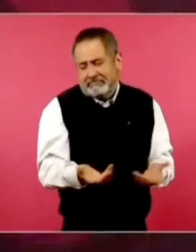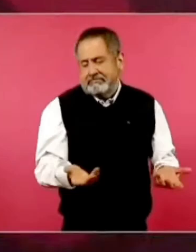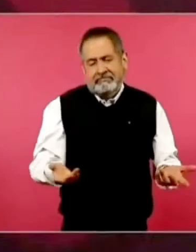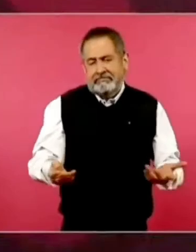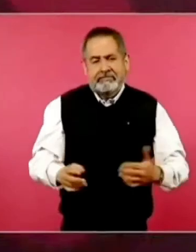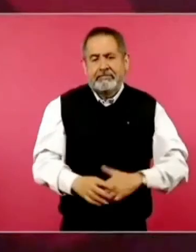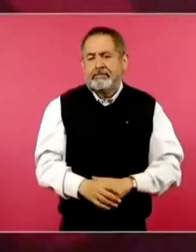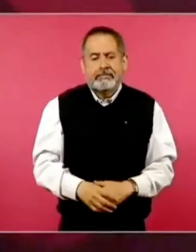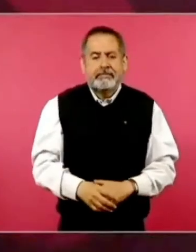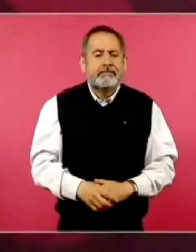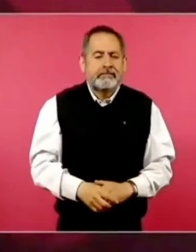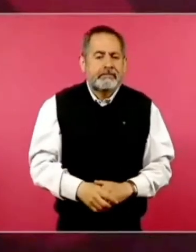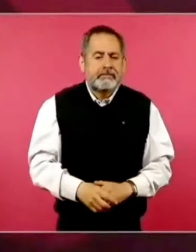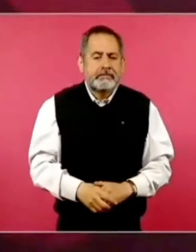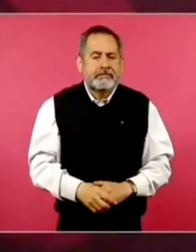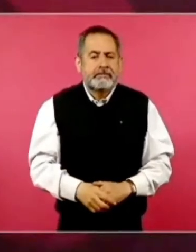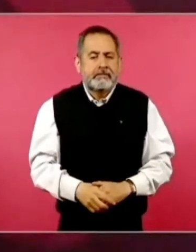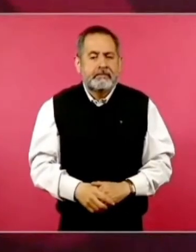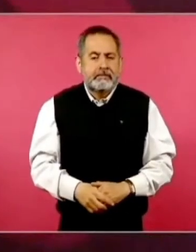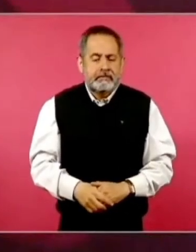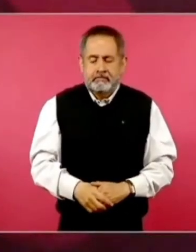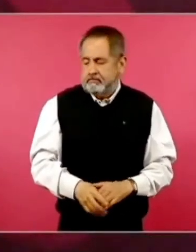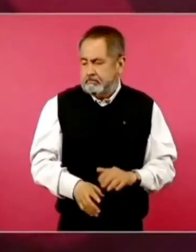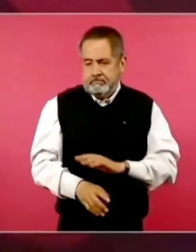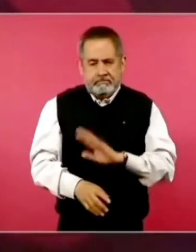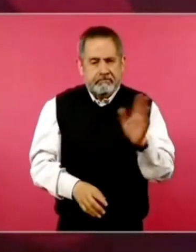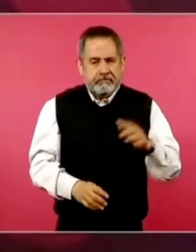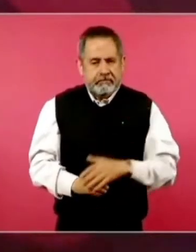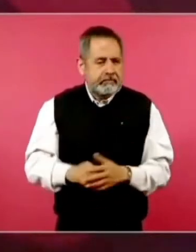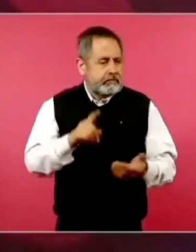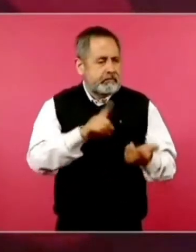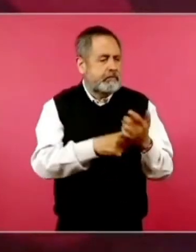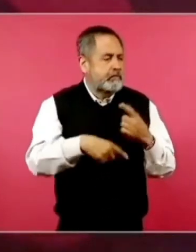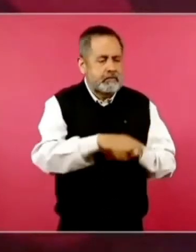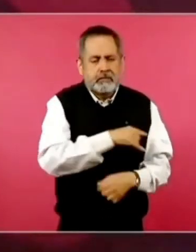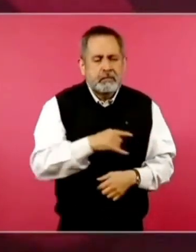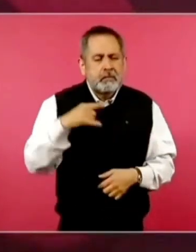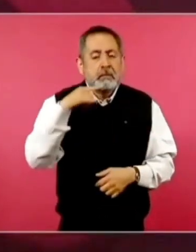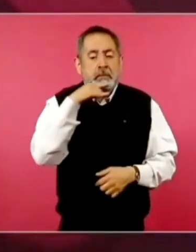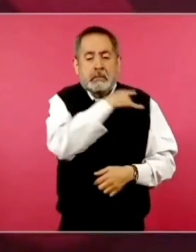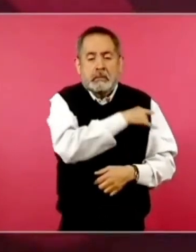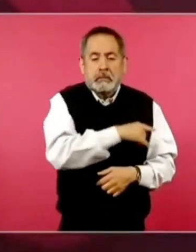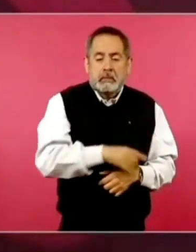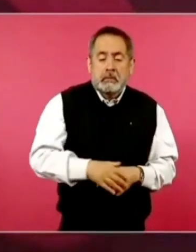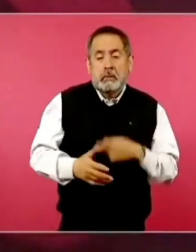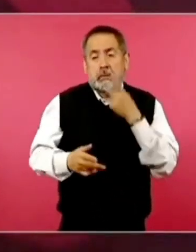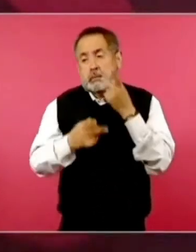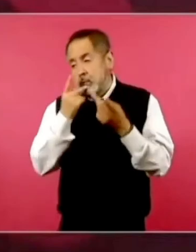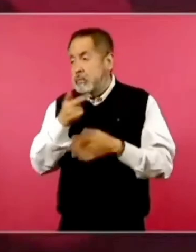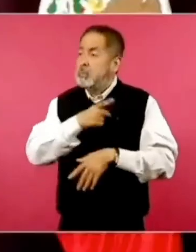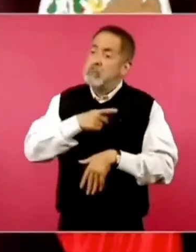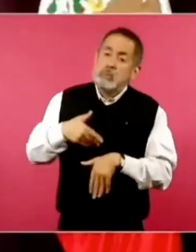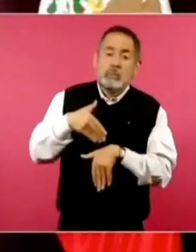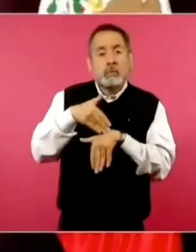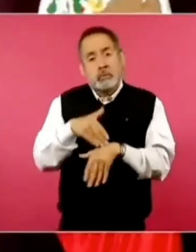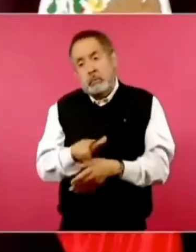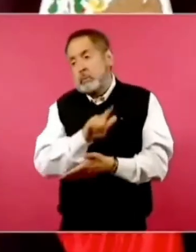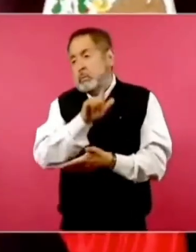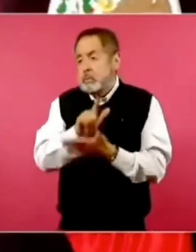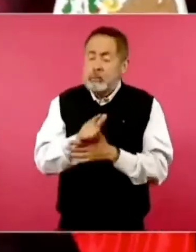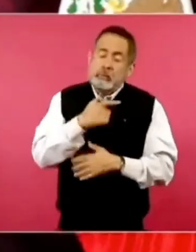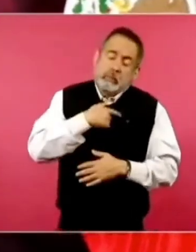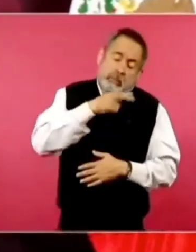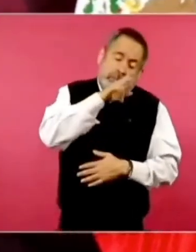Y de manera hipócrita, ¿no? Hablando de Estado de Derecho, que les preocupa